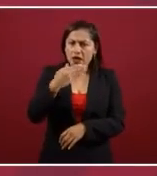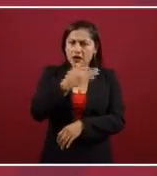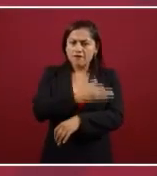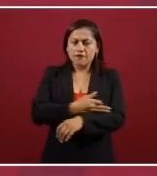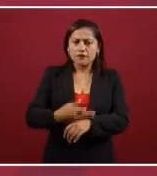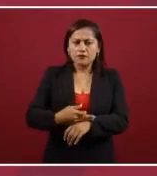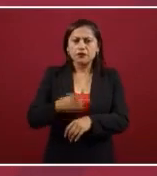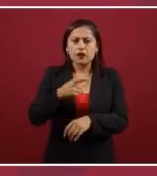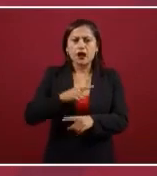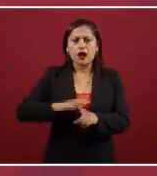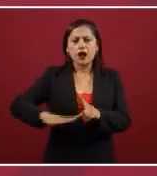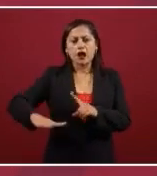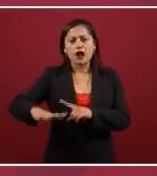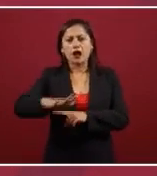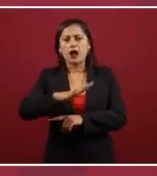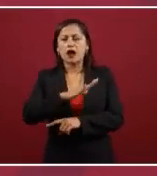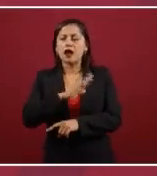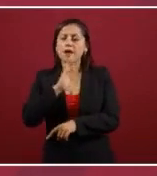pues es